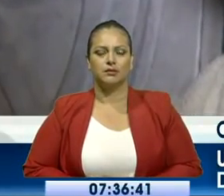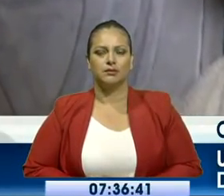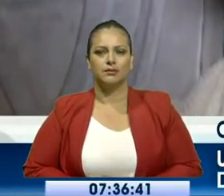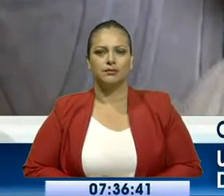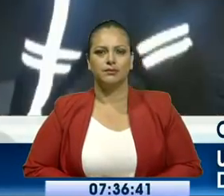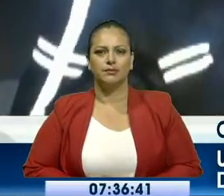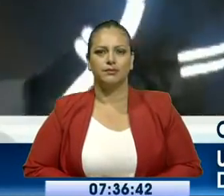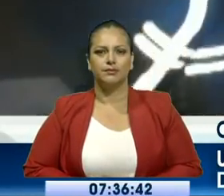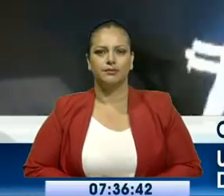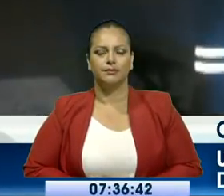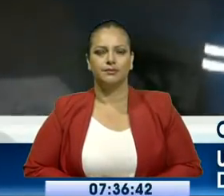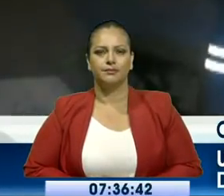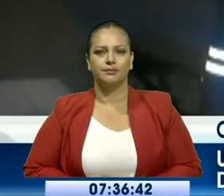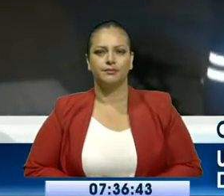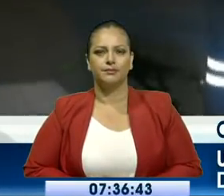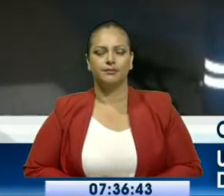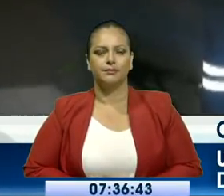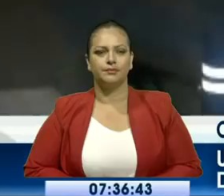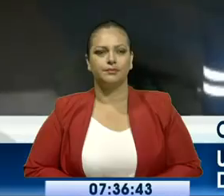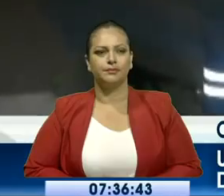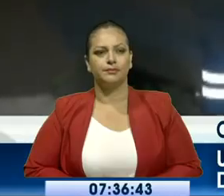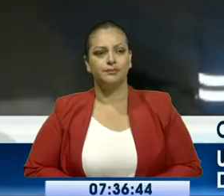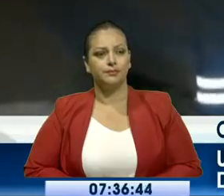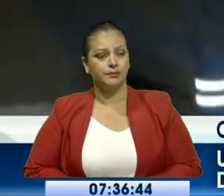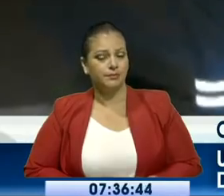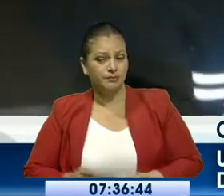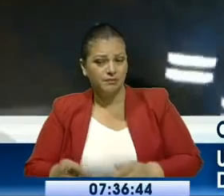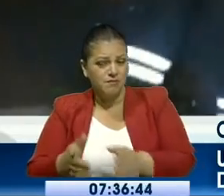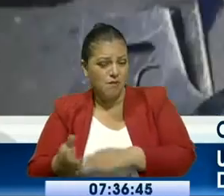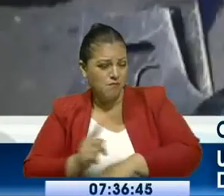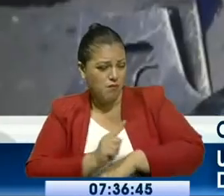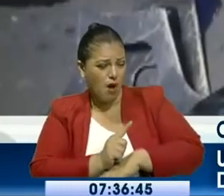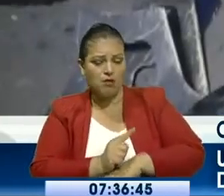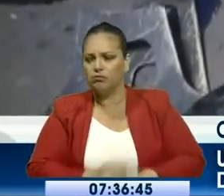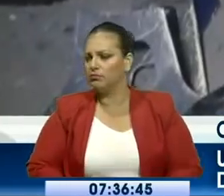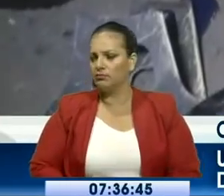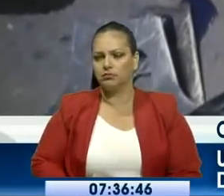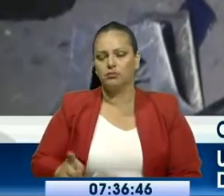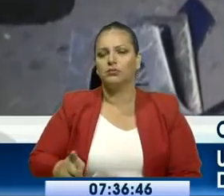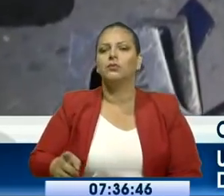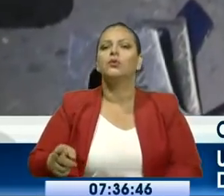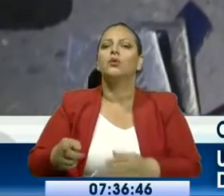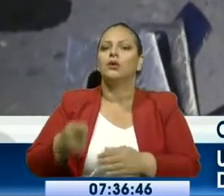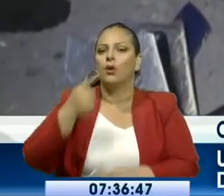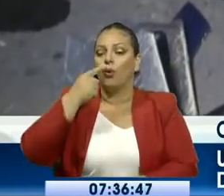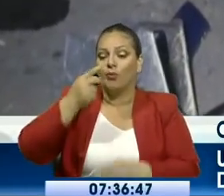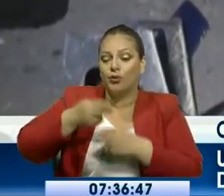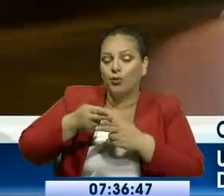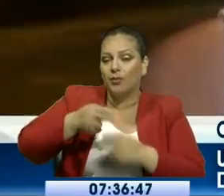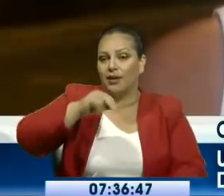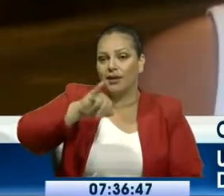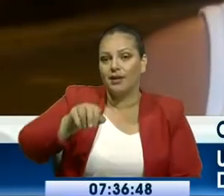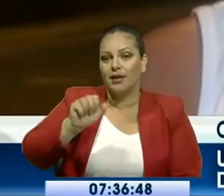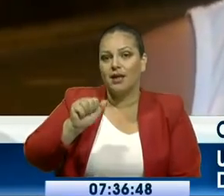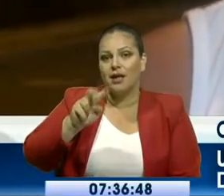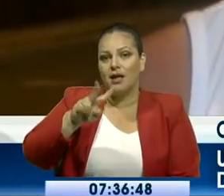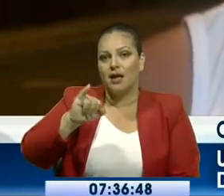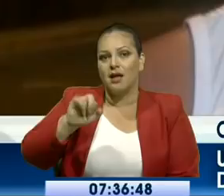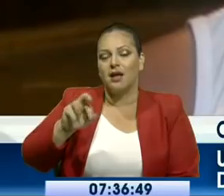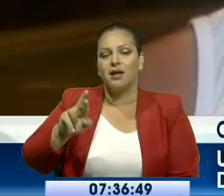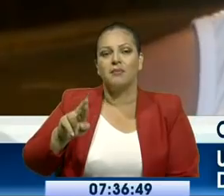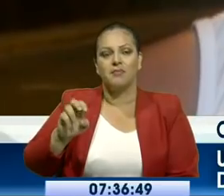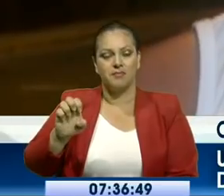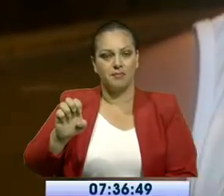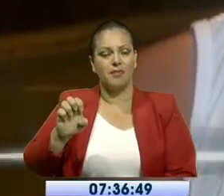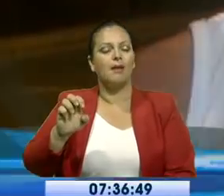después. El fallecido fue identificado como Javier G. de 29 años y el herido es su cuñado. Mi primo conmigo salió a